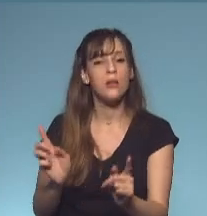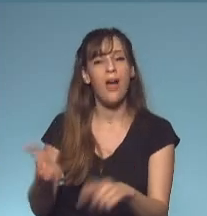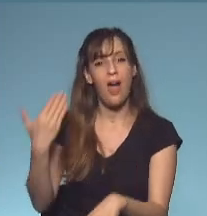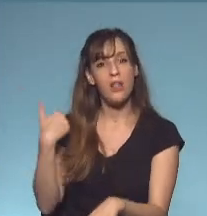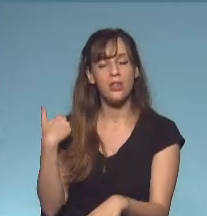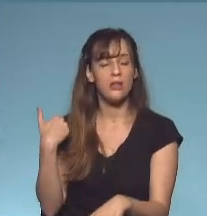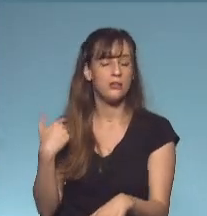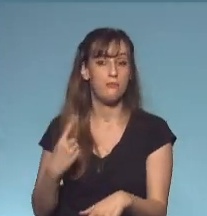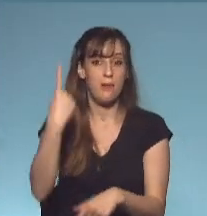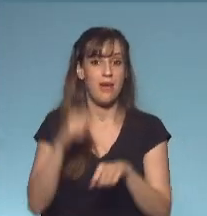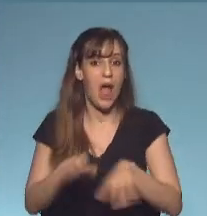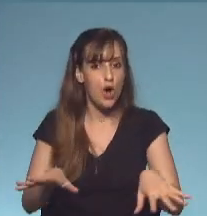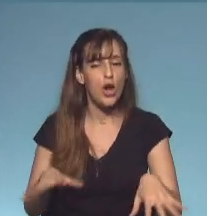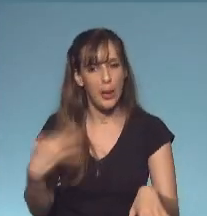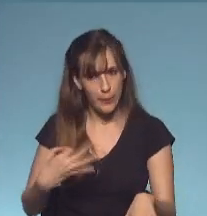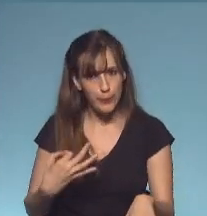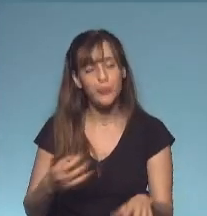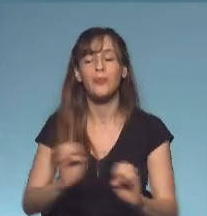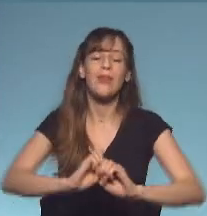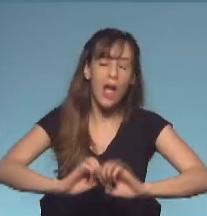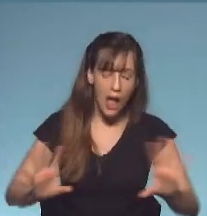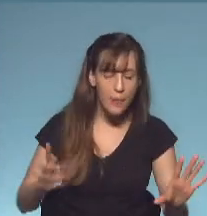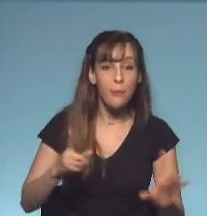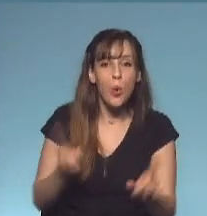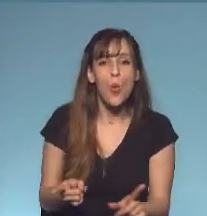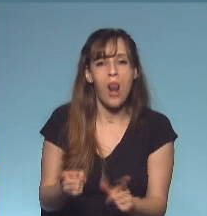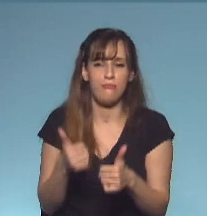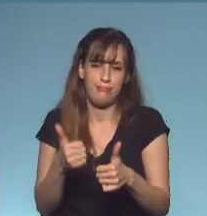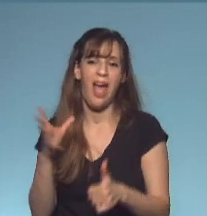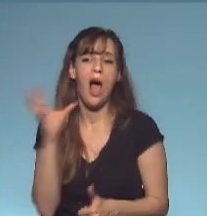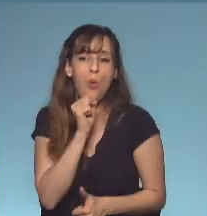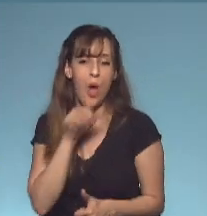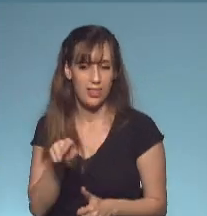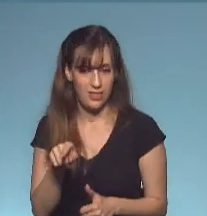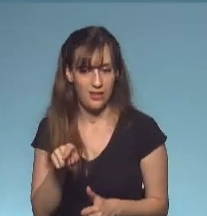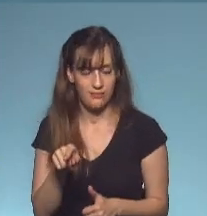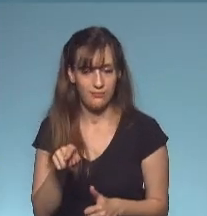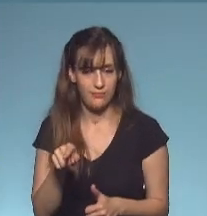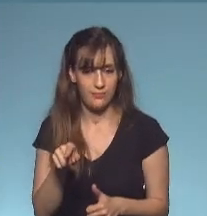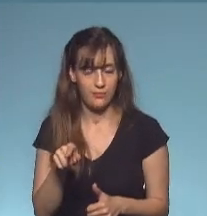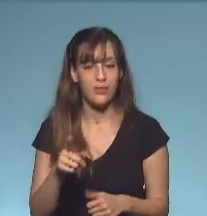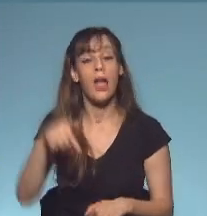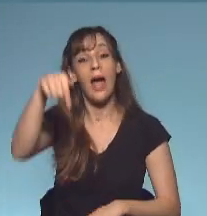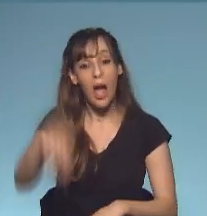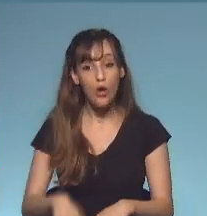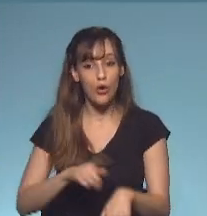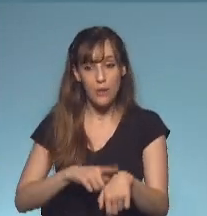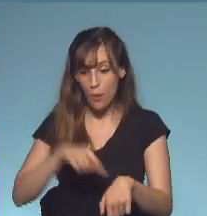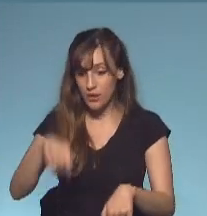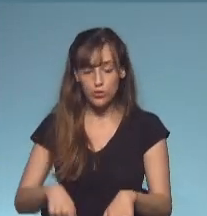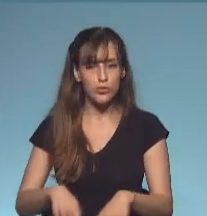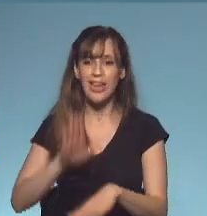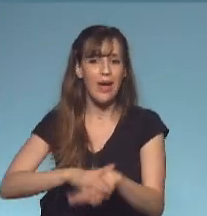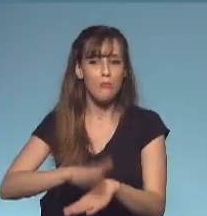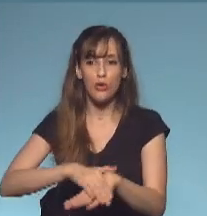circunstancias a pesar de lo grave de la situación, vuelva a estarlo. Pero es el momento de tomar un